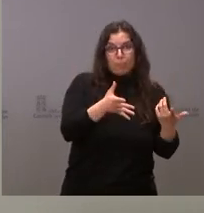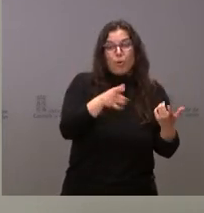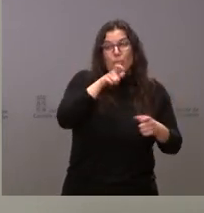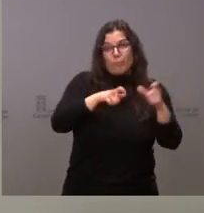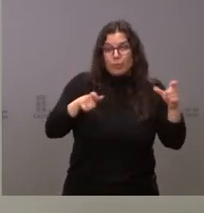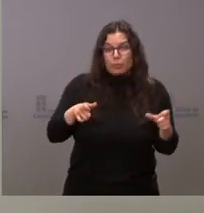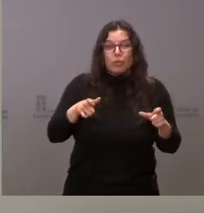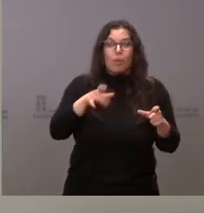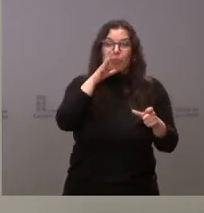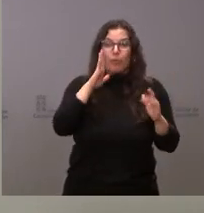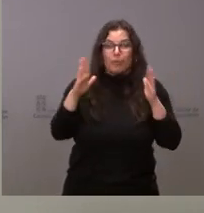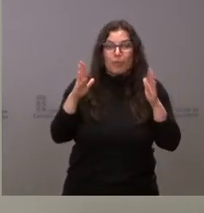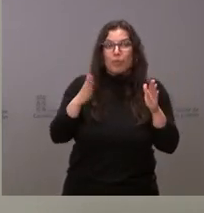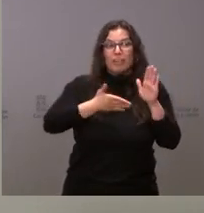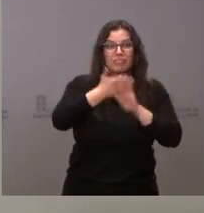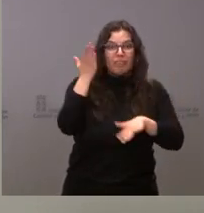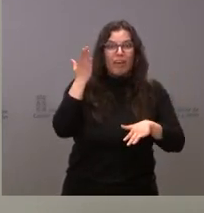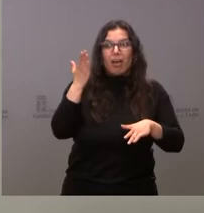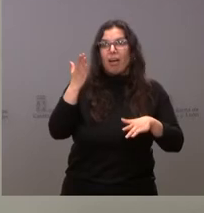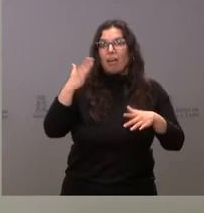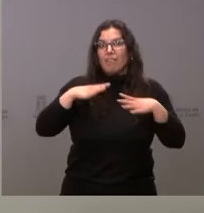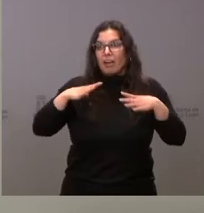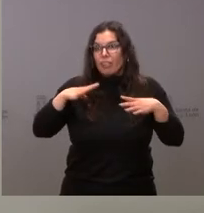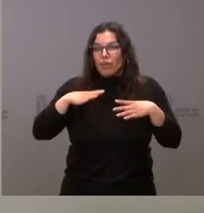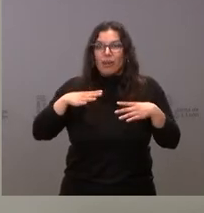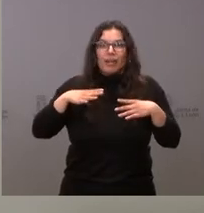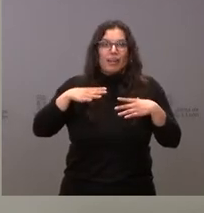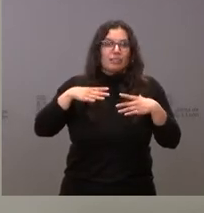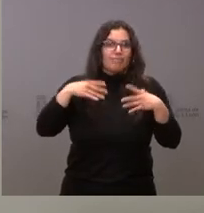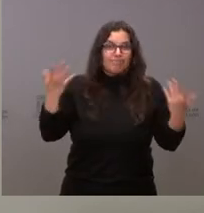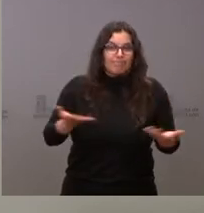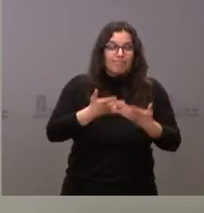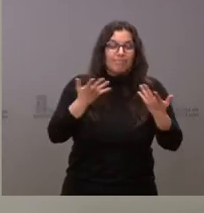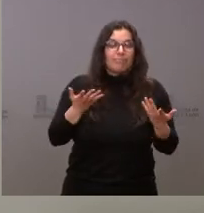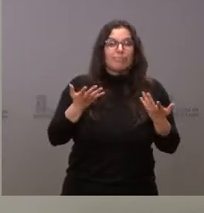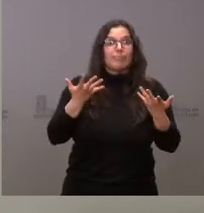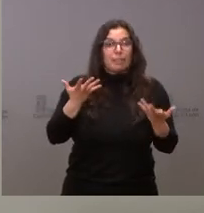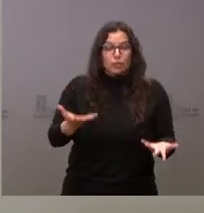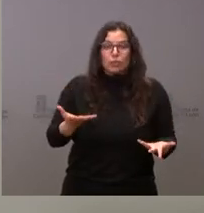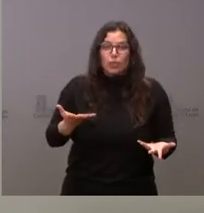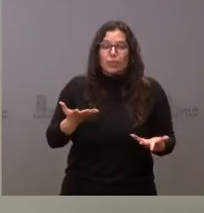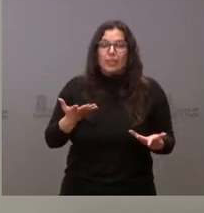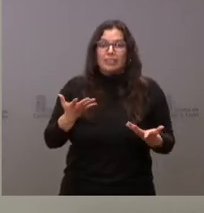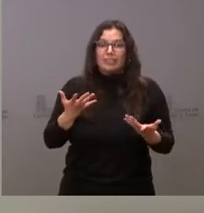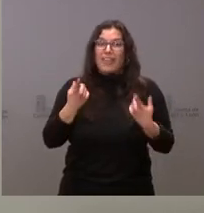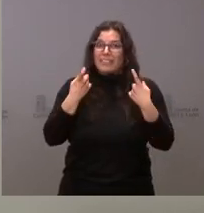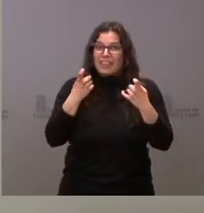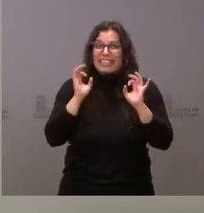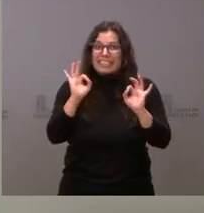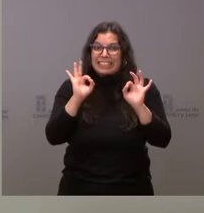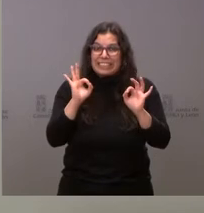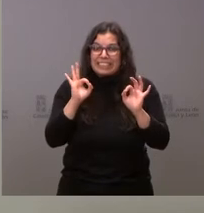durante esta época pues no están en sus lugares habituales de residencia y particularmente tenemos una escasez en el